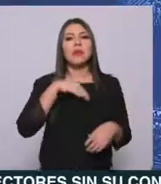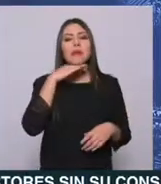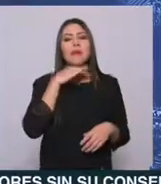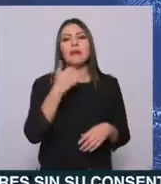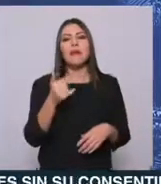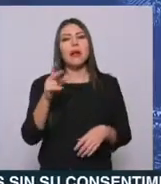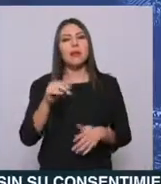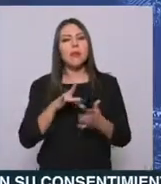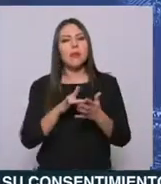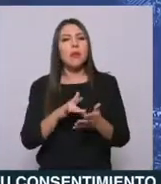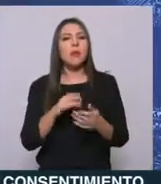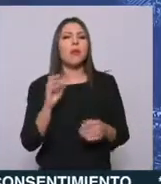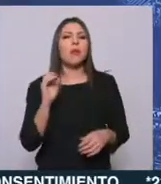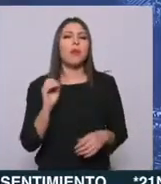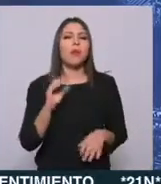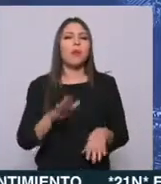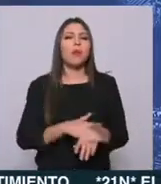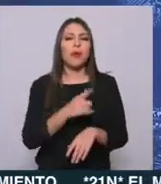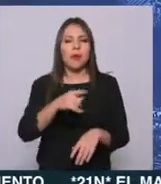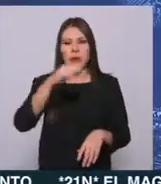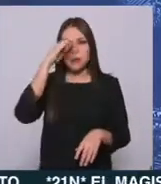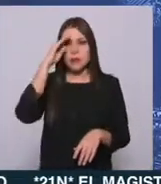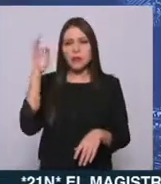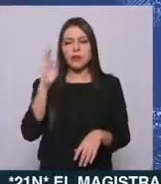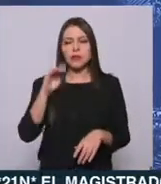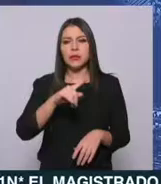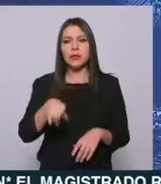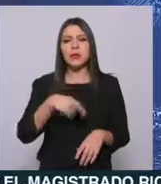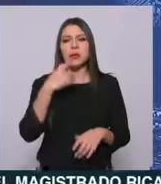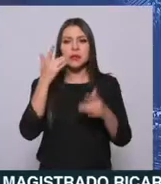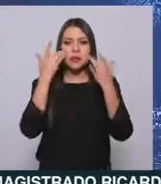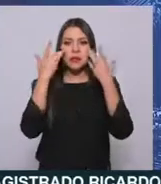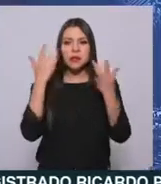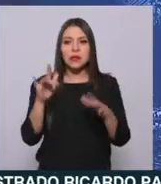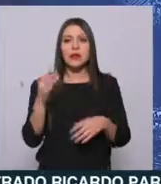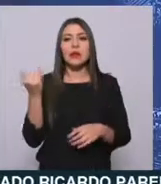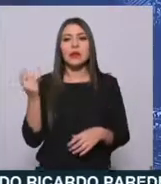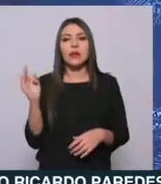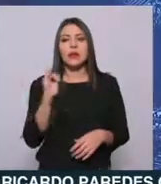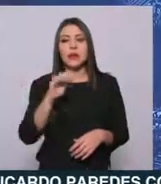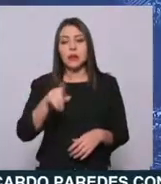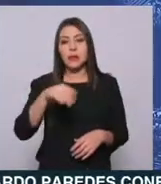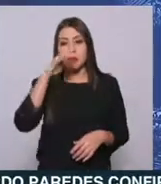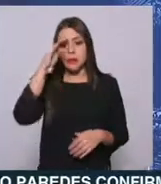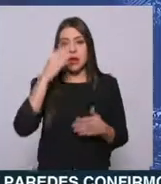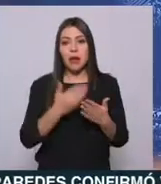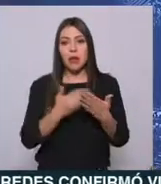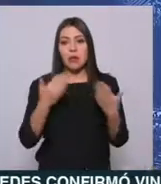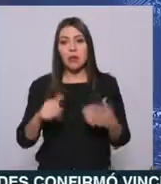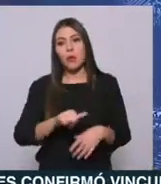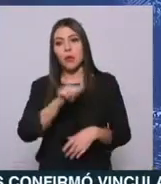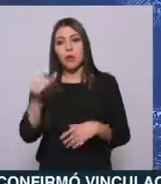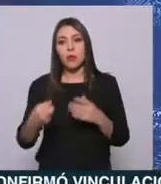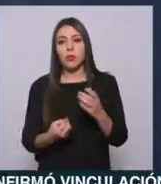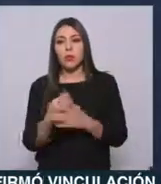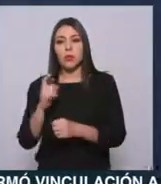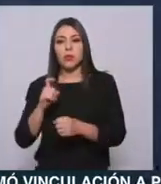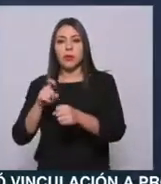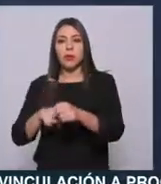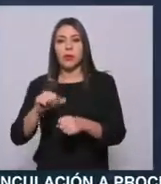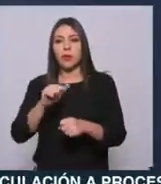simpatizantes? ¿O cuáles atribuyen ustedes que pudieron haber sido las causas y si en ello cabría la posibilidad de que ahora se sumen a este nuevo proyecto?